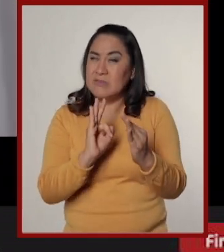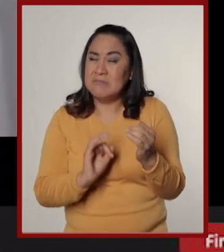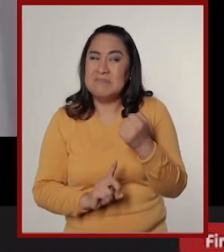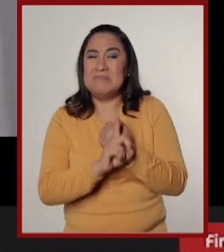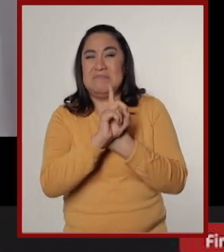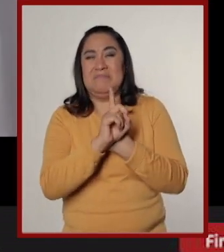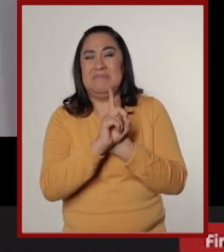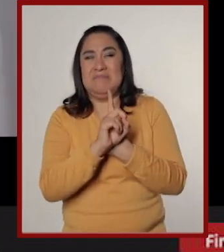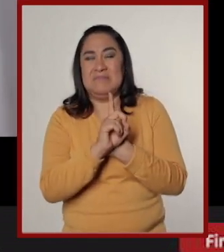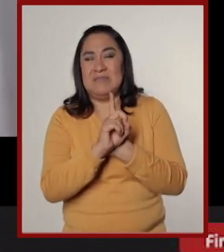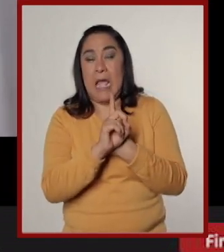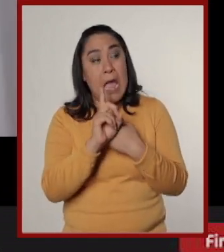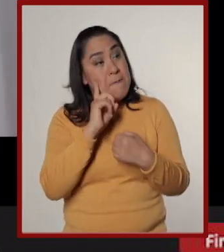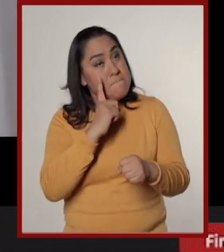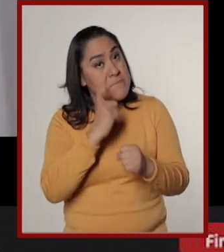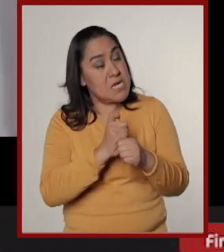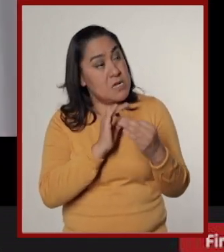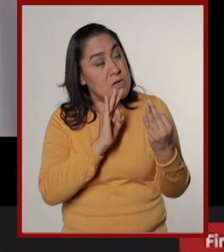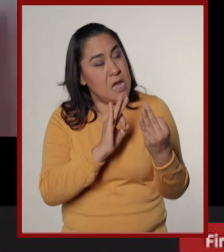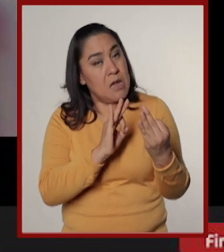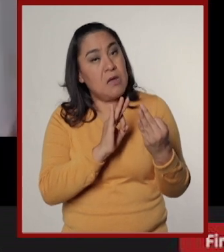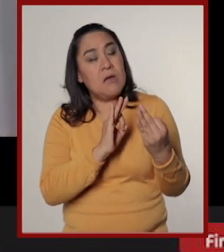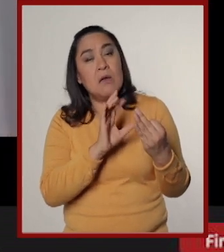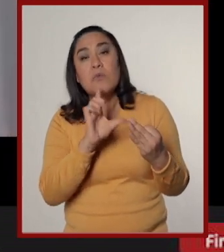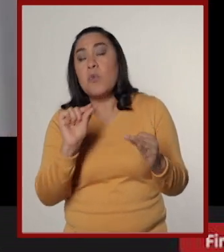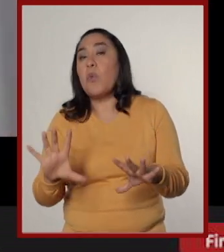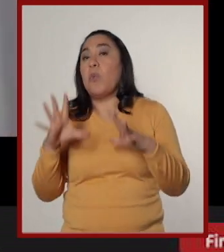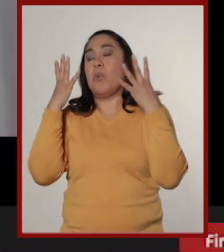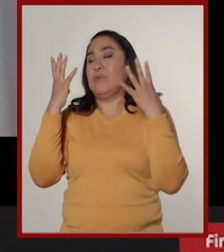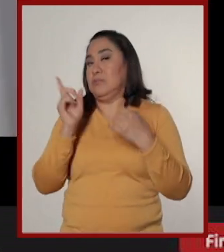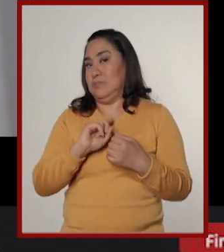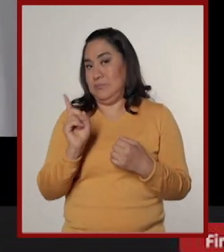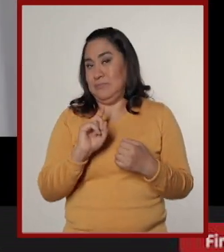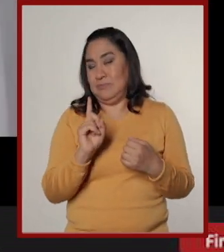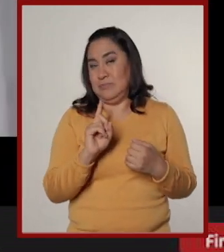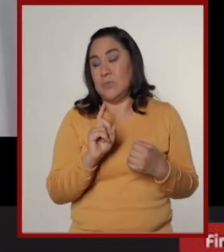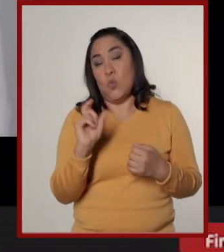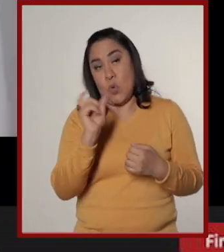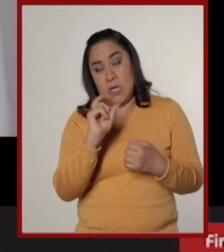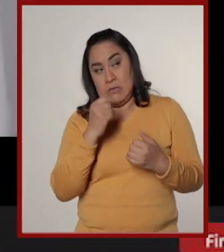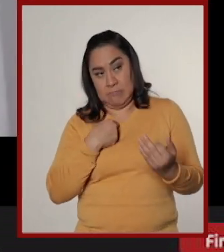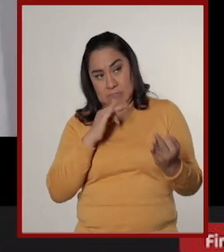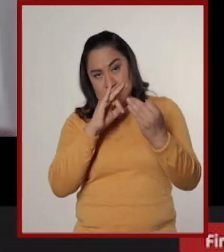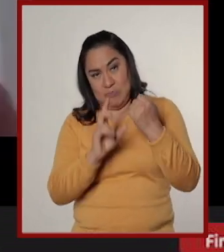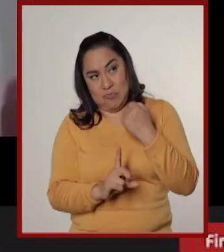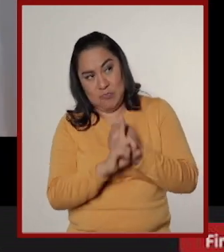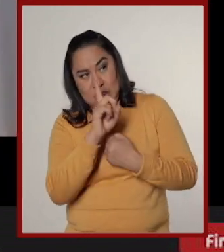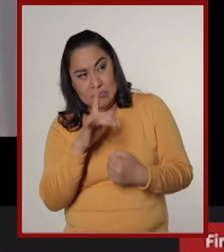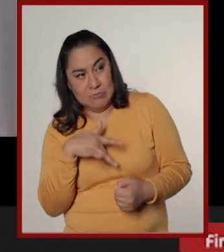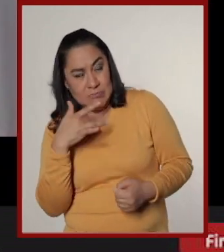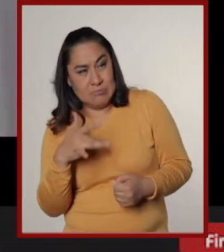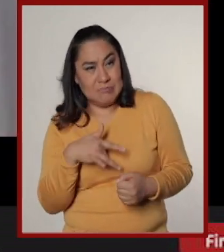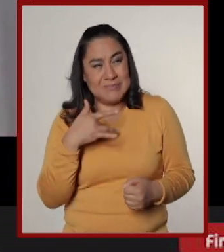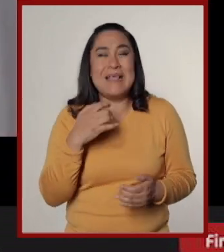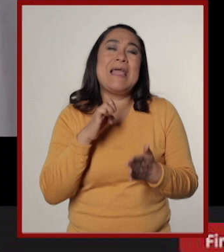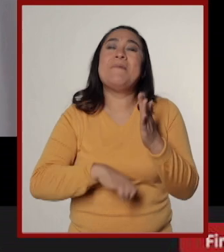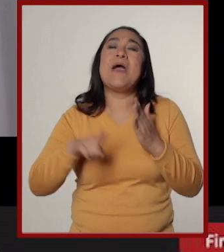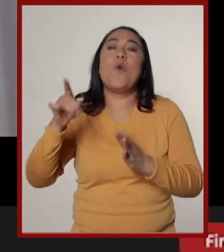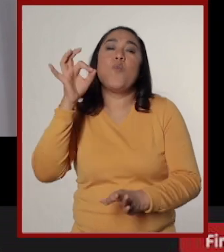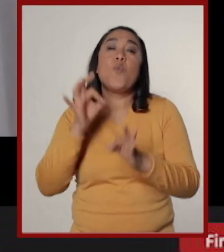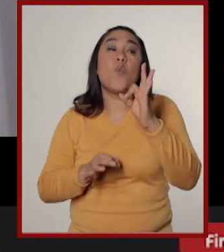con tu presente y tu futuro, ¿sí? Y tú no apareces en el mapa, ¿no? En cambio, si tú aprendes a